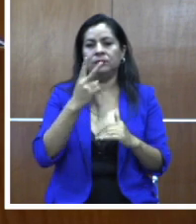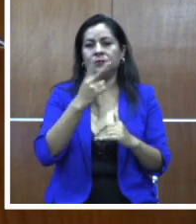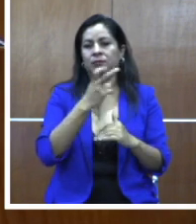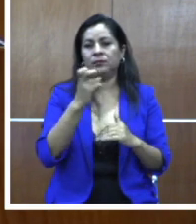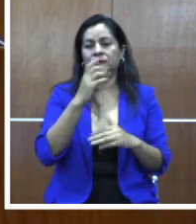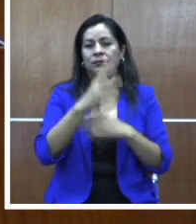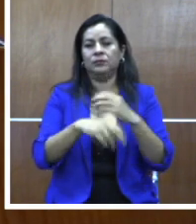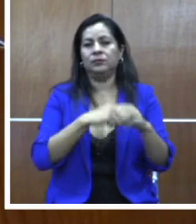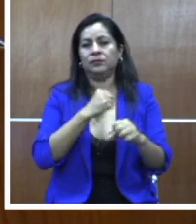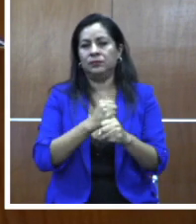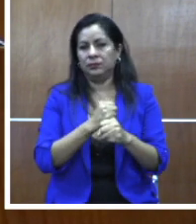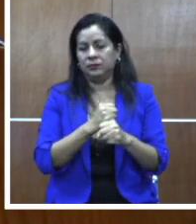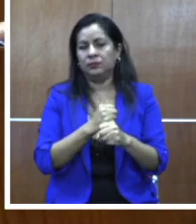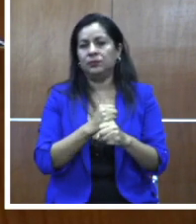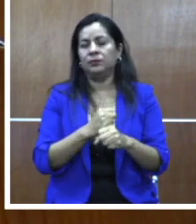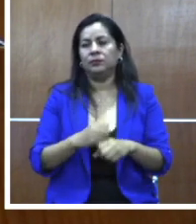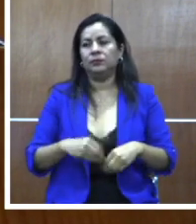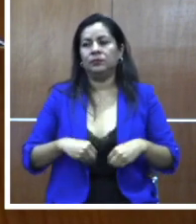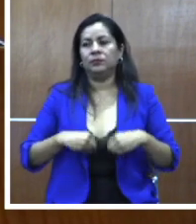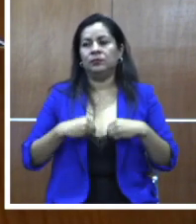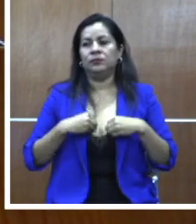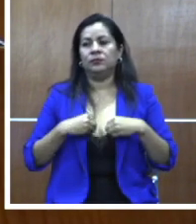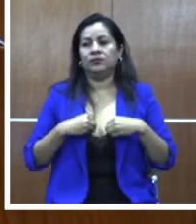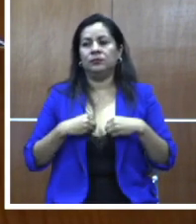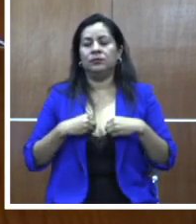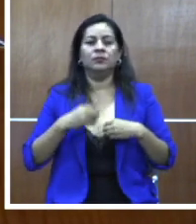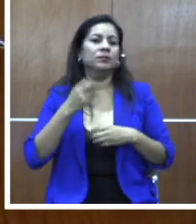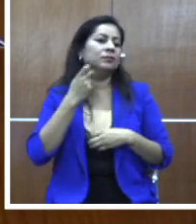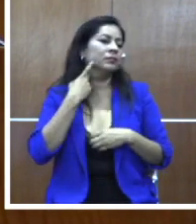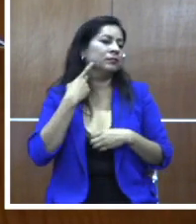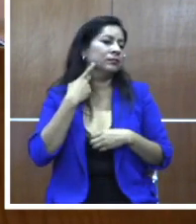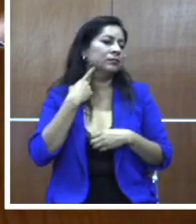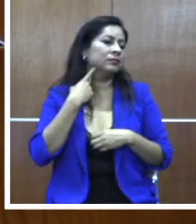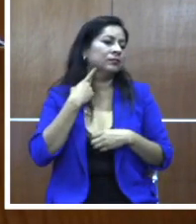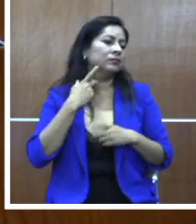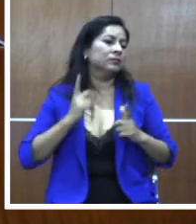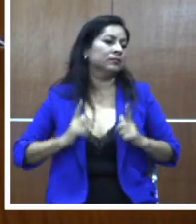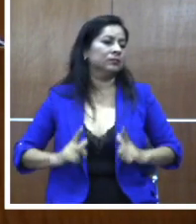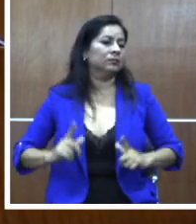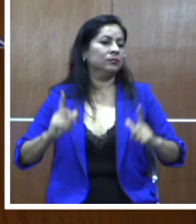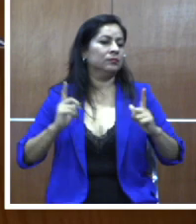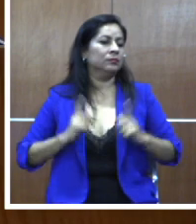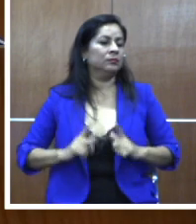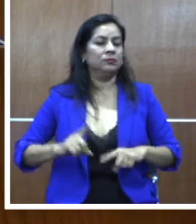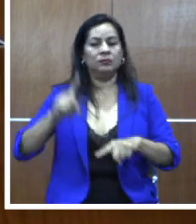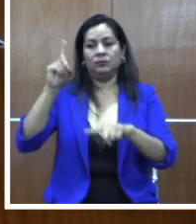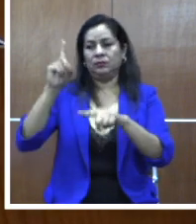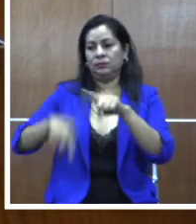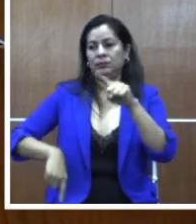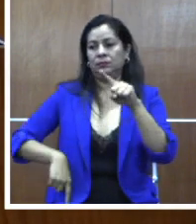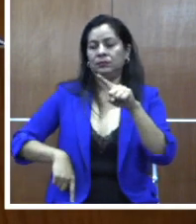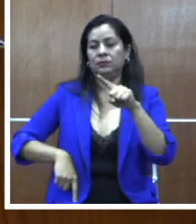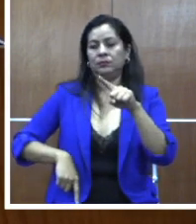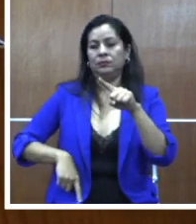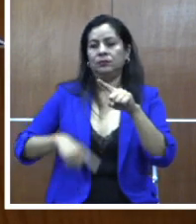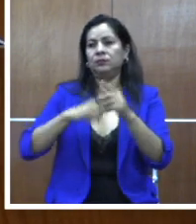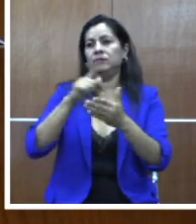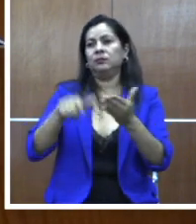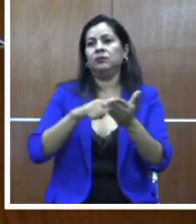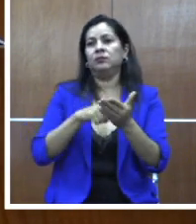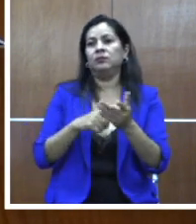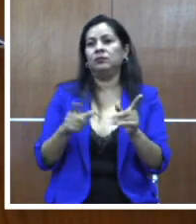siglos de vida republicana, el Poder Judicial dejó de ser un